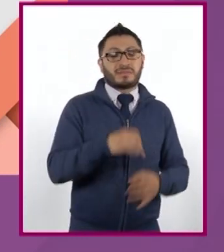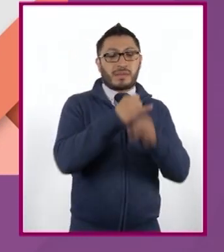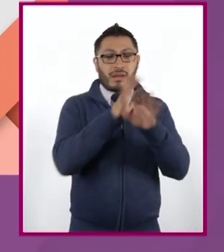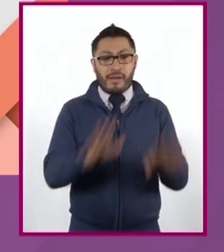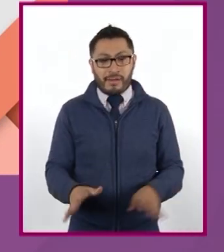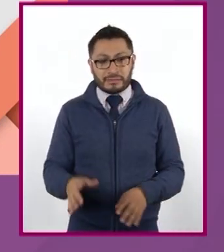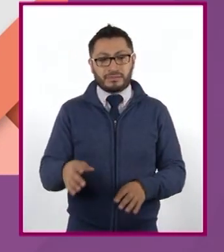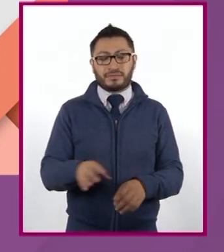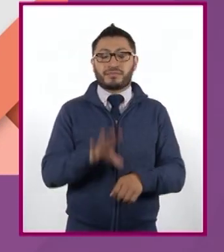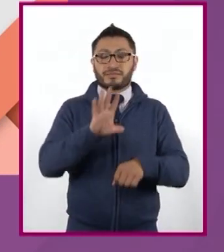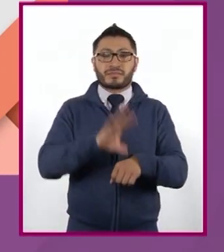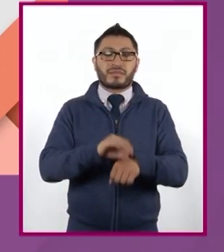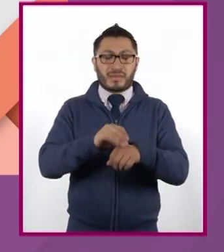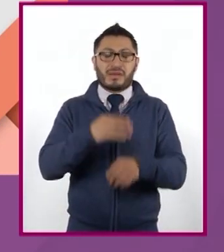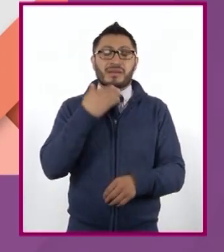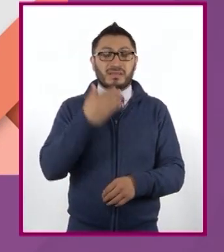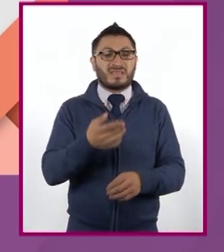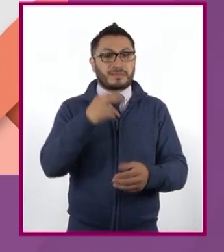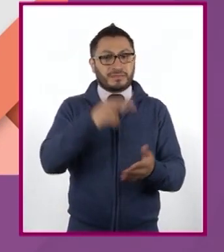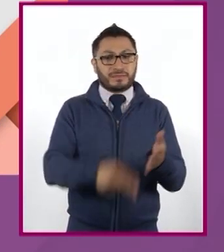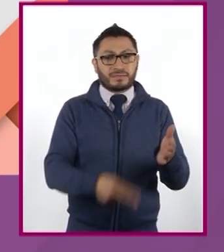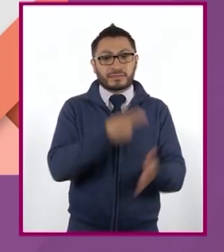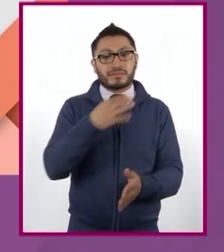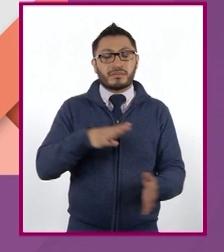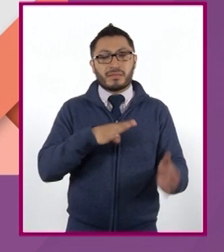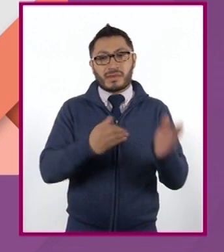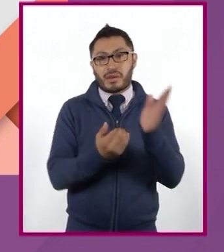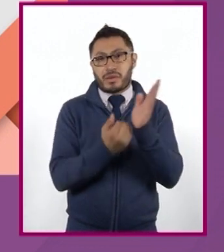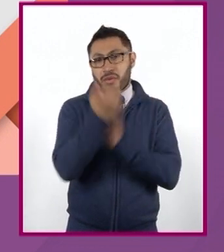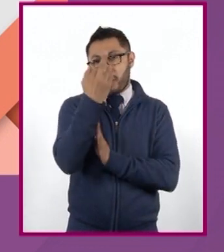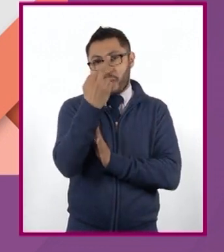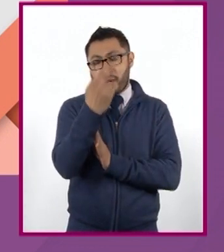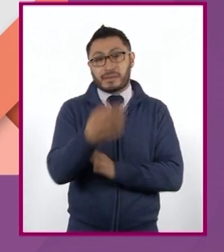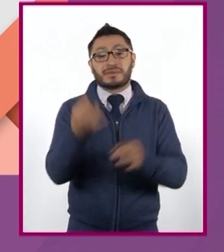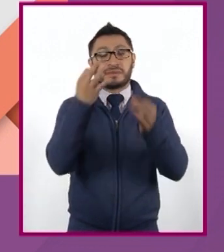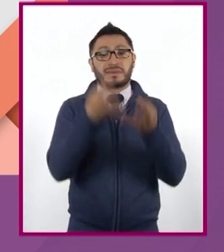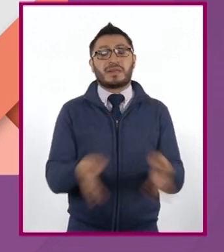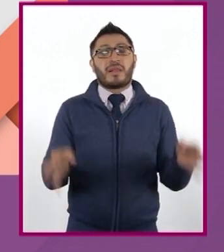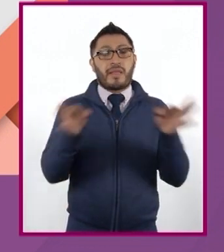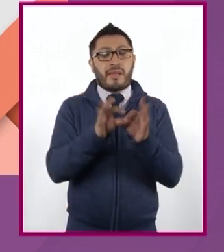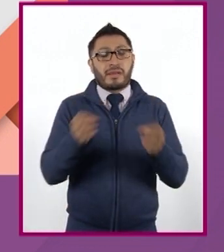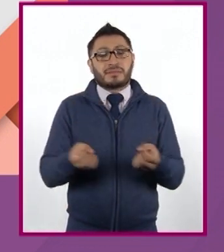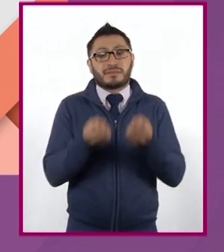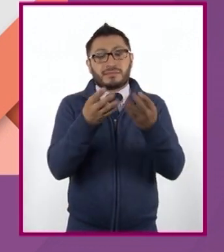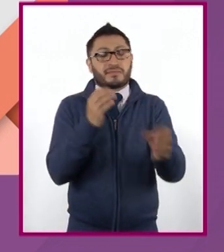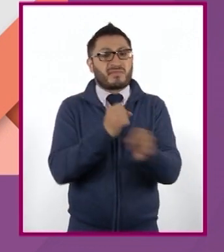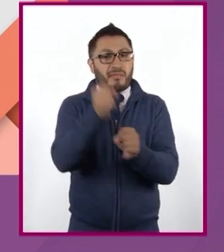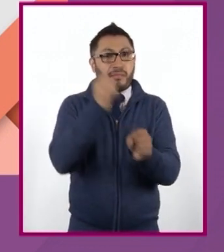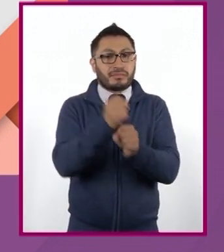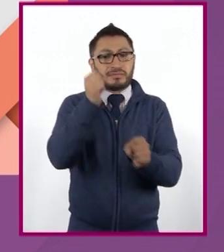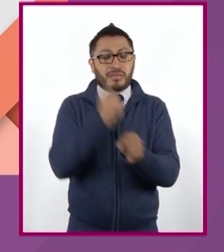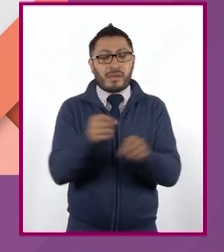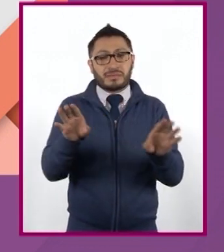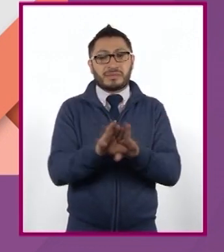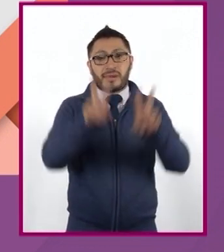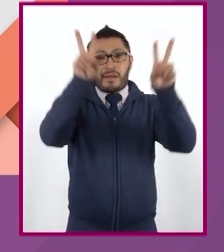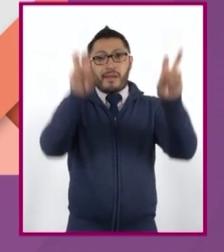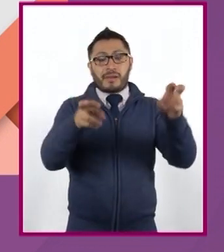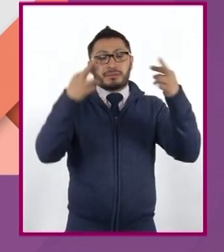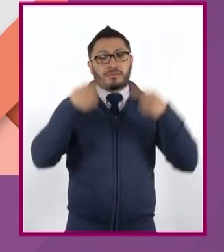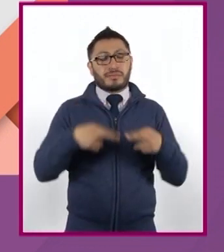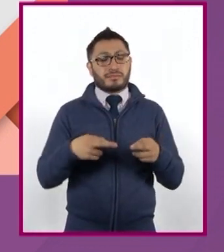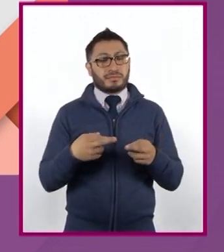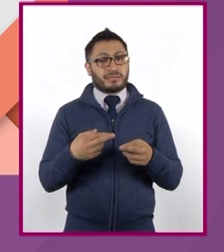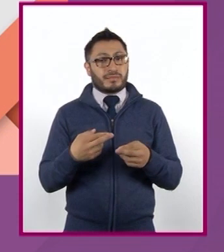que permiten afirmar que ha aumentado la importancia que se le da a la violencia como tema de